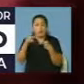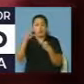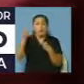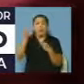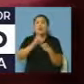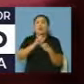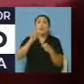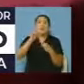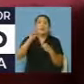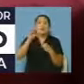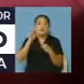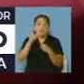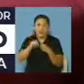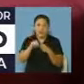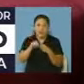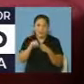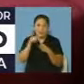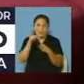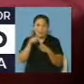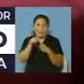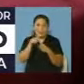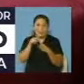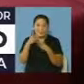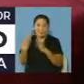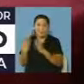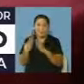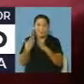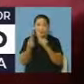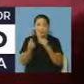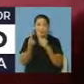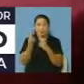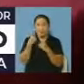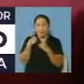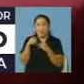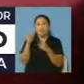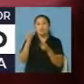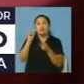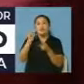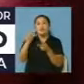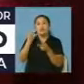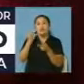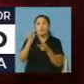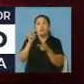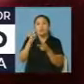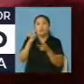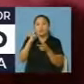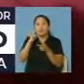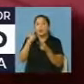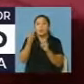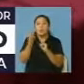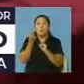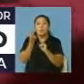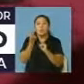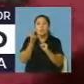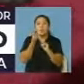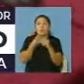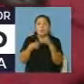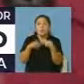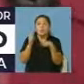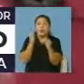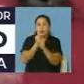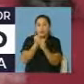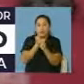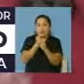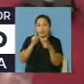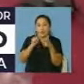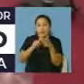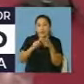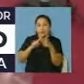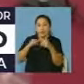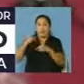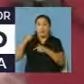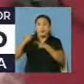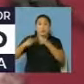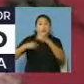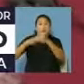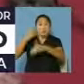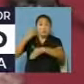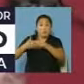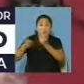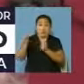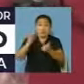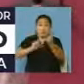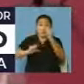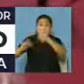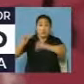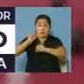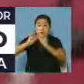litio, sino el agregado de valor, la cadena de valor, que es trabajo, que es desarrollo científico